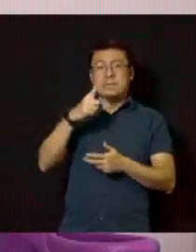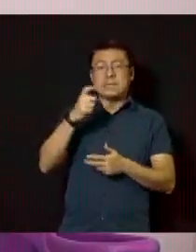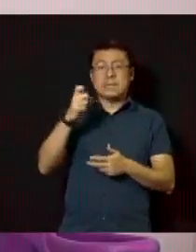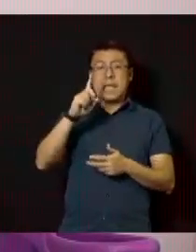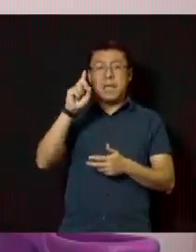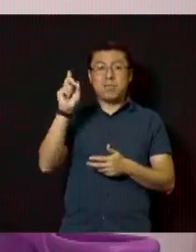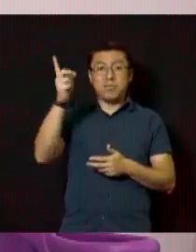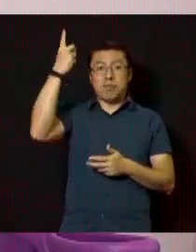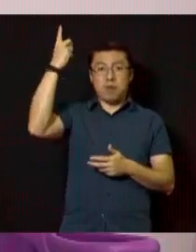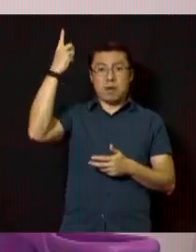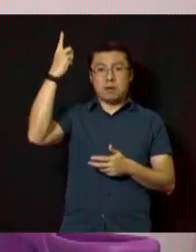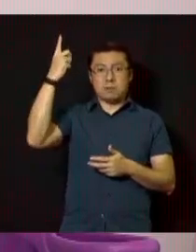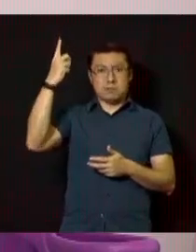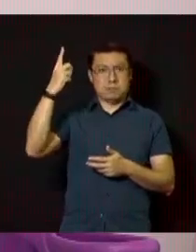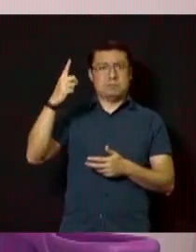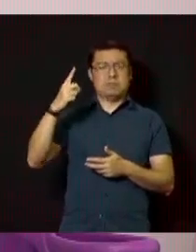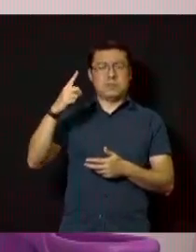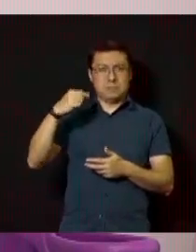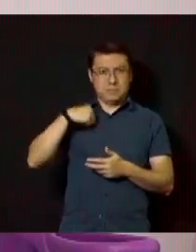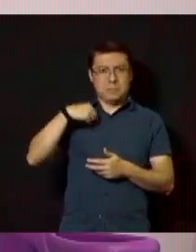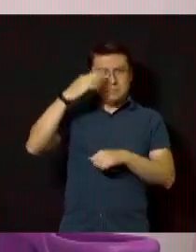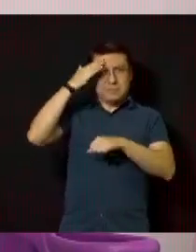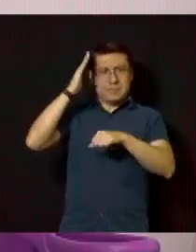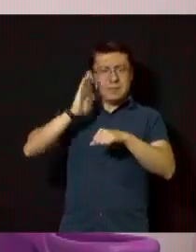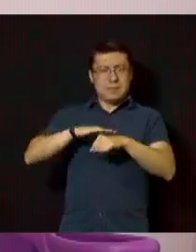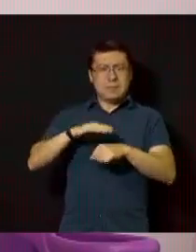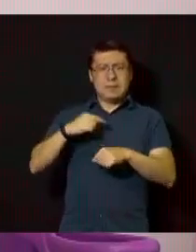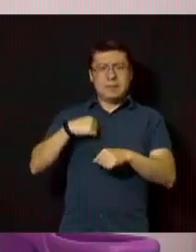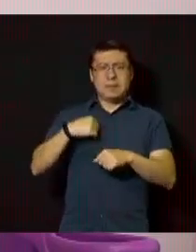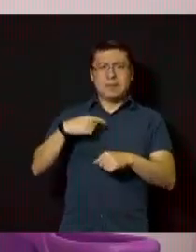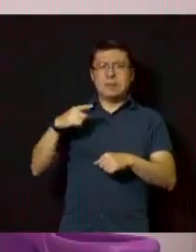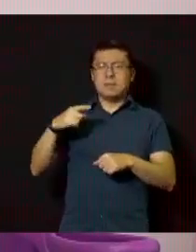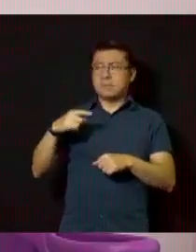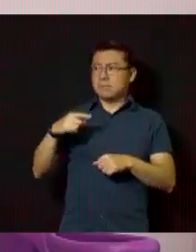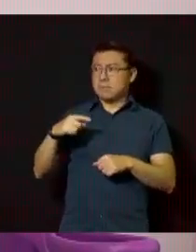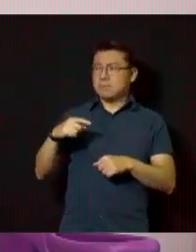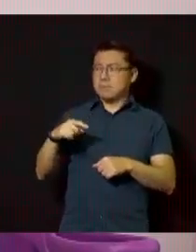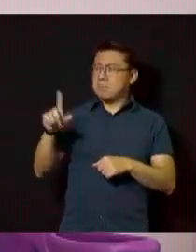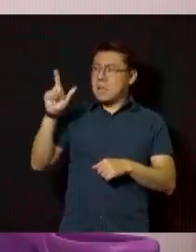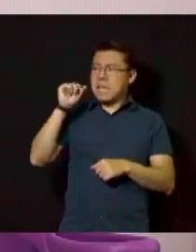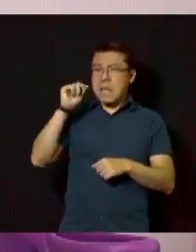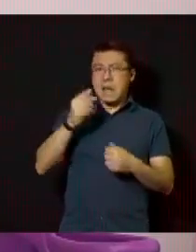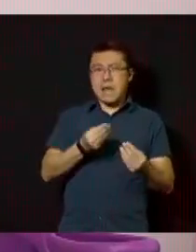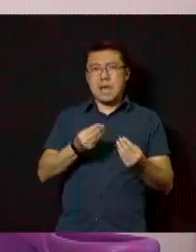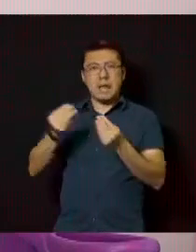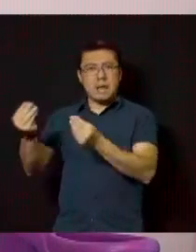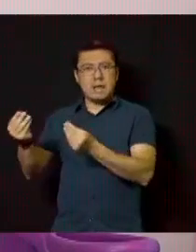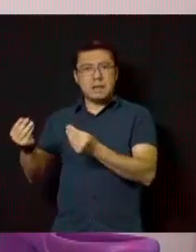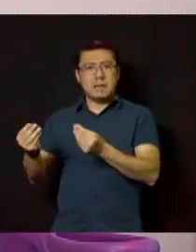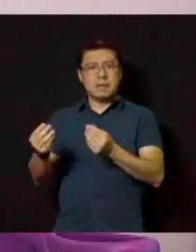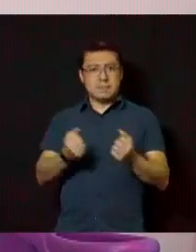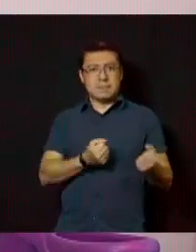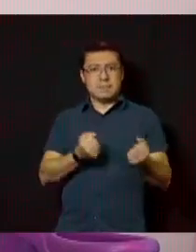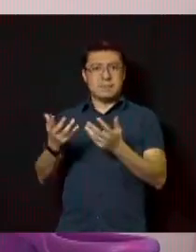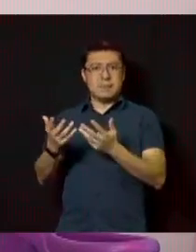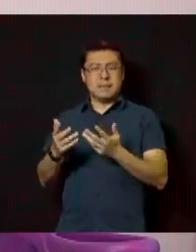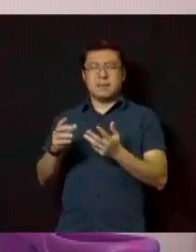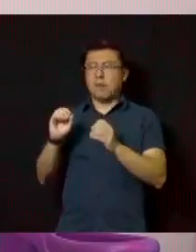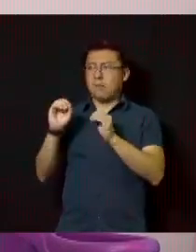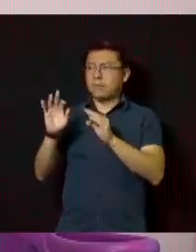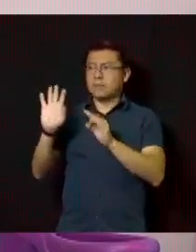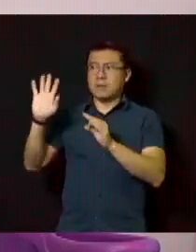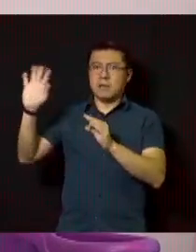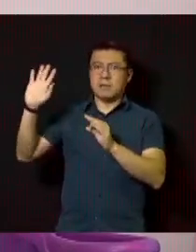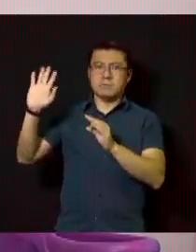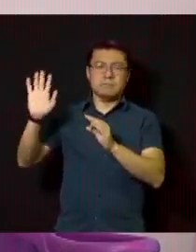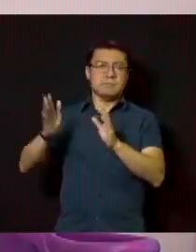lo recuerdo como si fuera ayer. Cuando yo me voy, me dice, ¿me los puedes traer mañana? Y digo, por supuesto, mañana te los traigo. Cuando salgo de su oficina y cierro la puerta, en